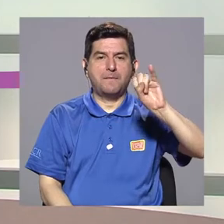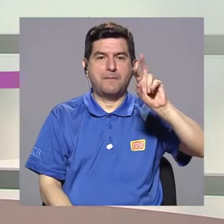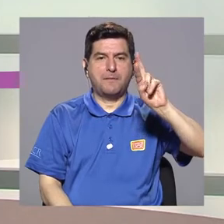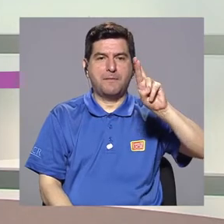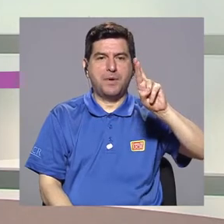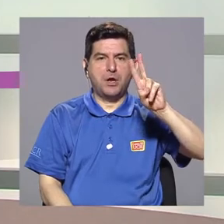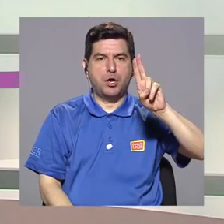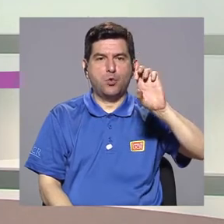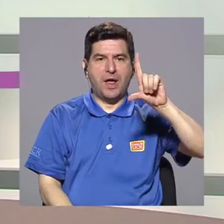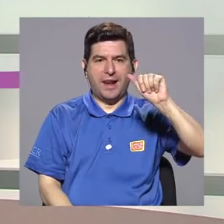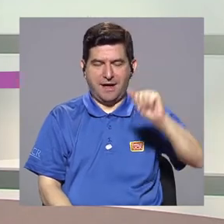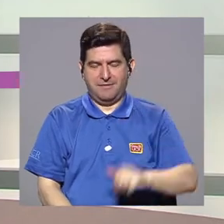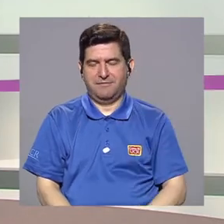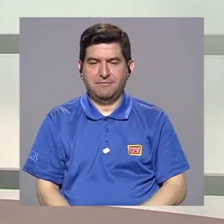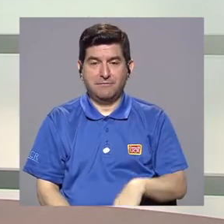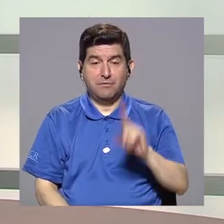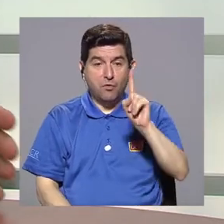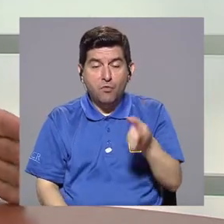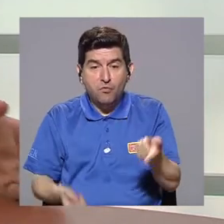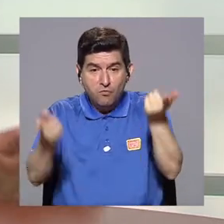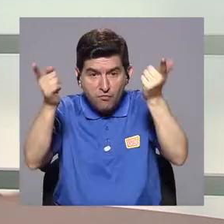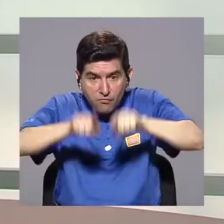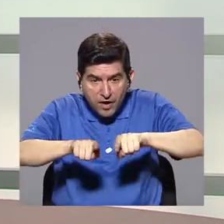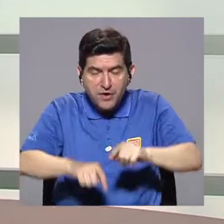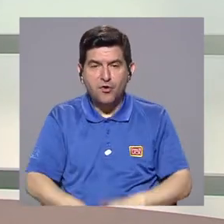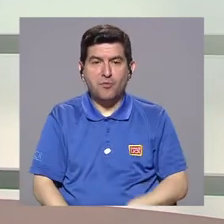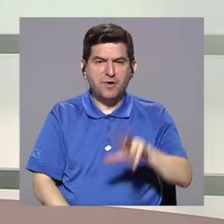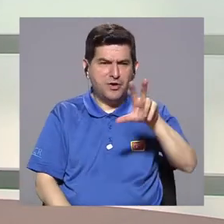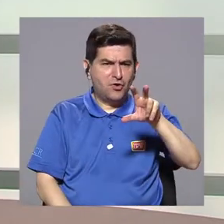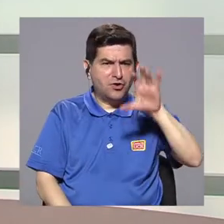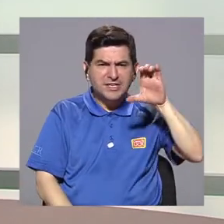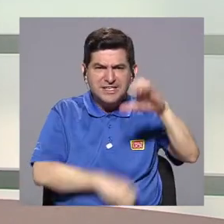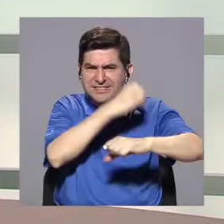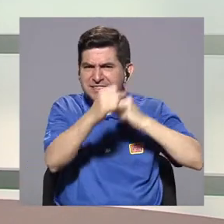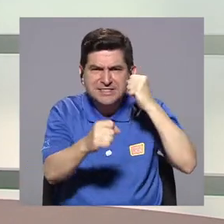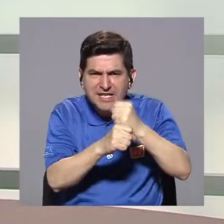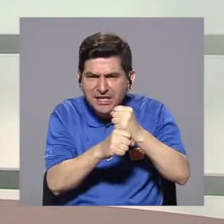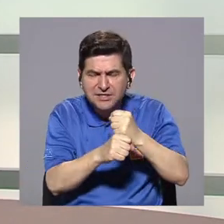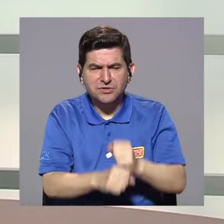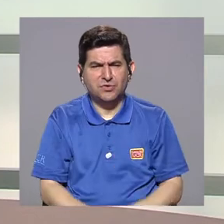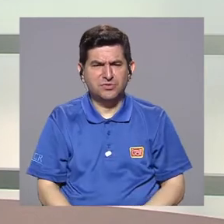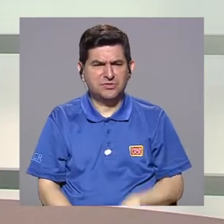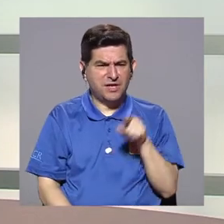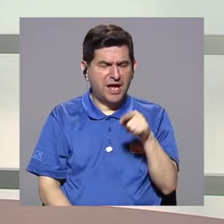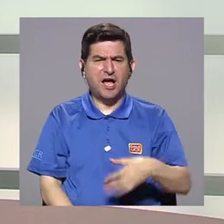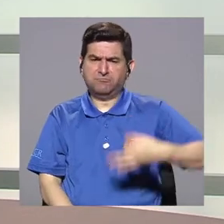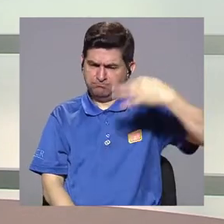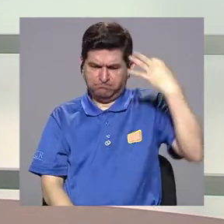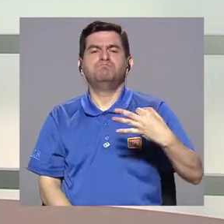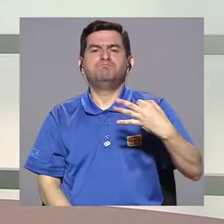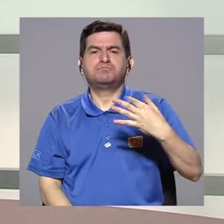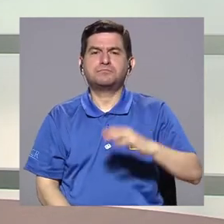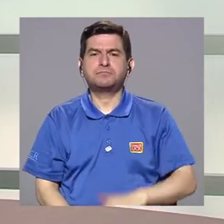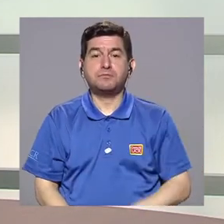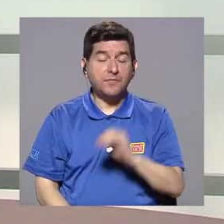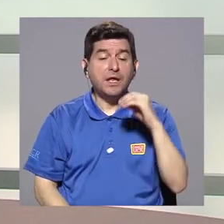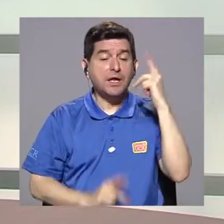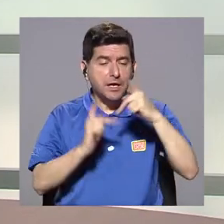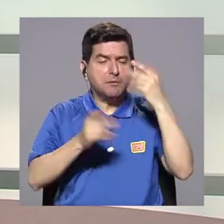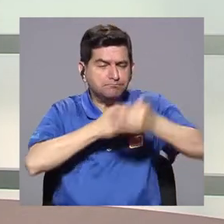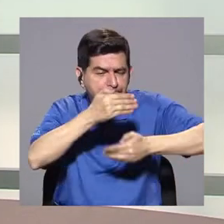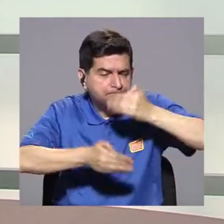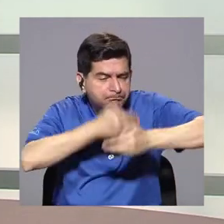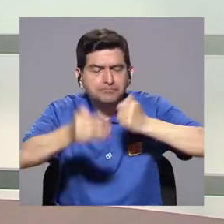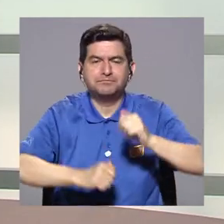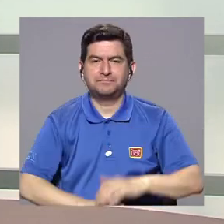viruela. Entonces un fenómeno, una actividad que viene por 300 años, lo que ha hecho más bien ha sido consolidarse, ¿verdad?,